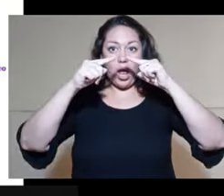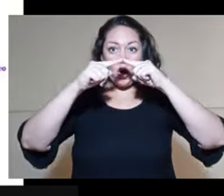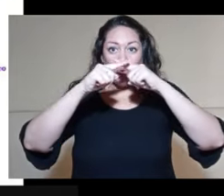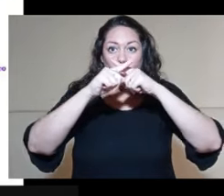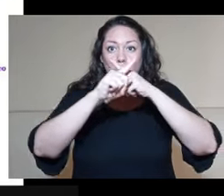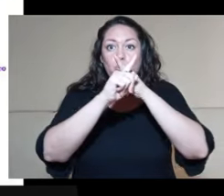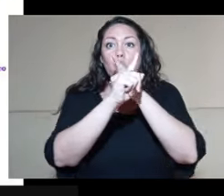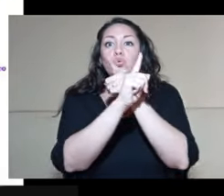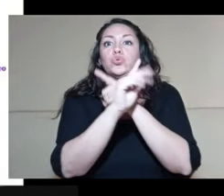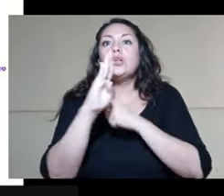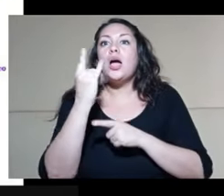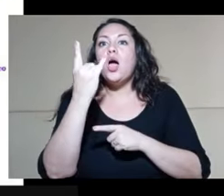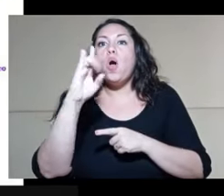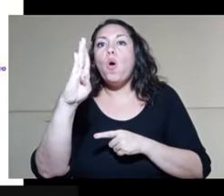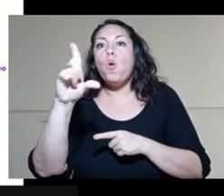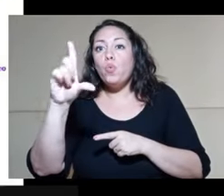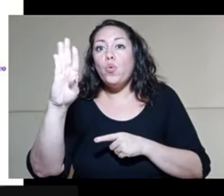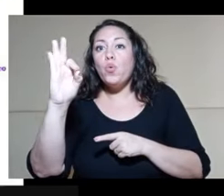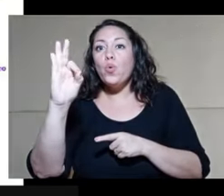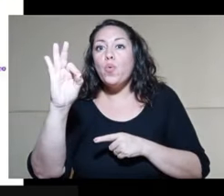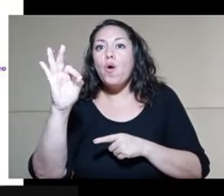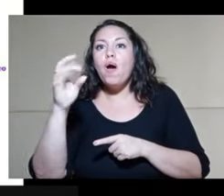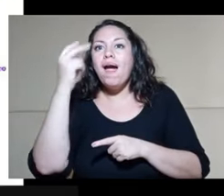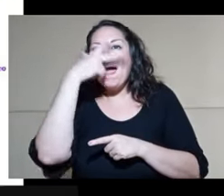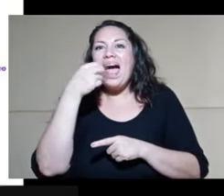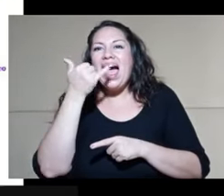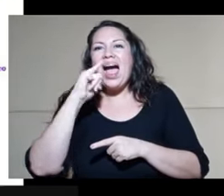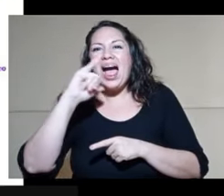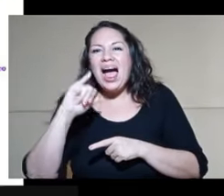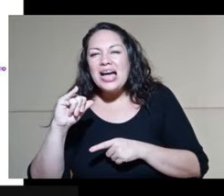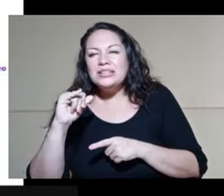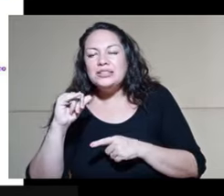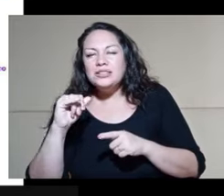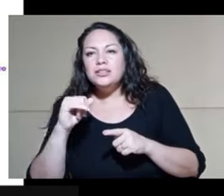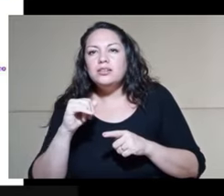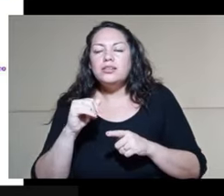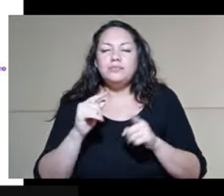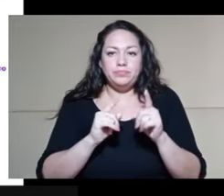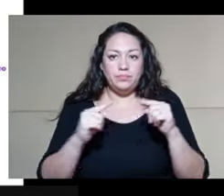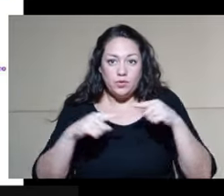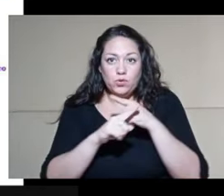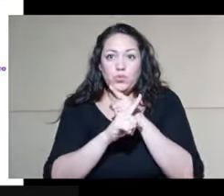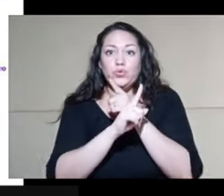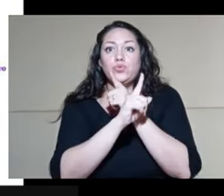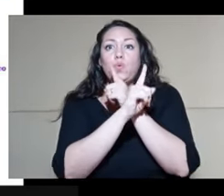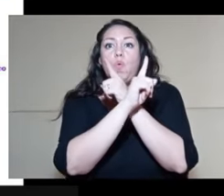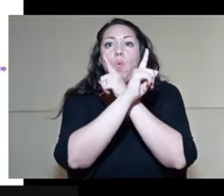se cruza, acuérdense que se cruzaba en el bulbo, y sube el haz, sustancia blanca, supongamos